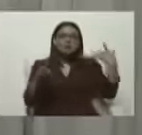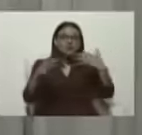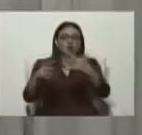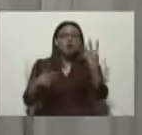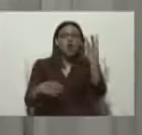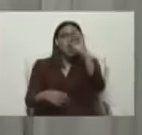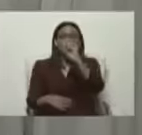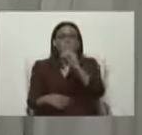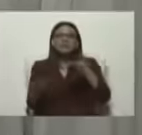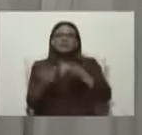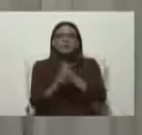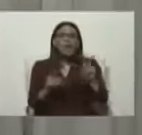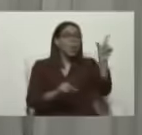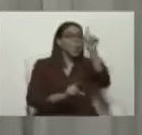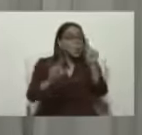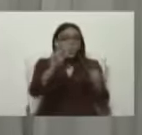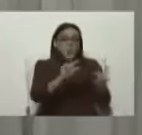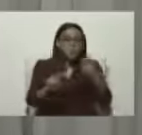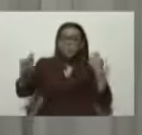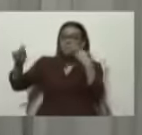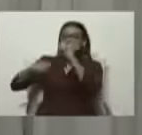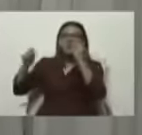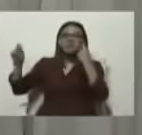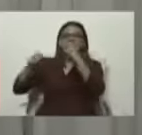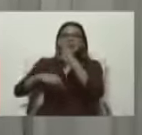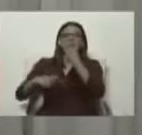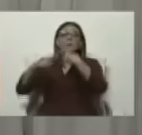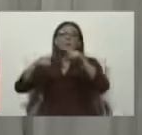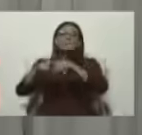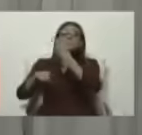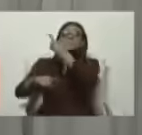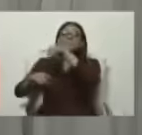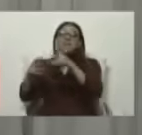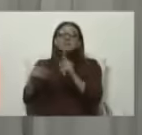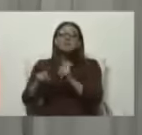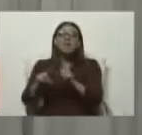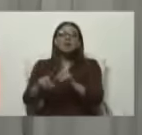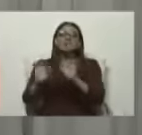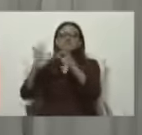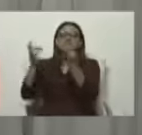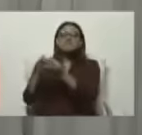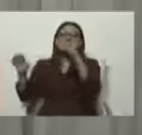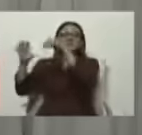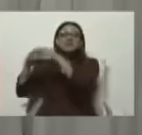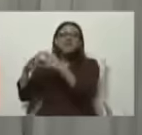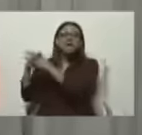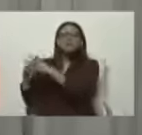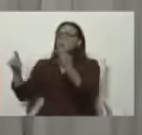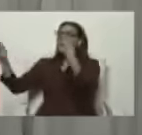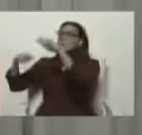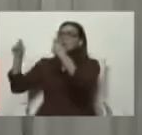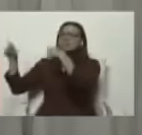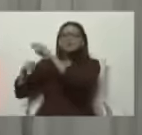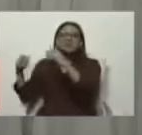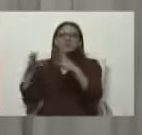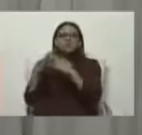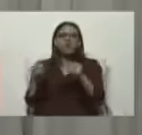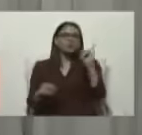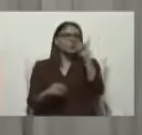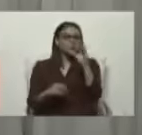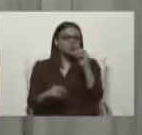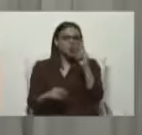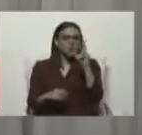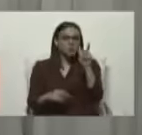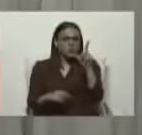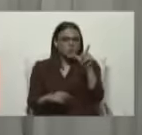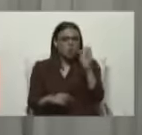a precio de gallina flaca, a sus primos, porque todos tienen los apellidos, a los Zuluaga, a los